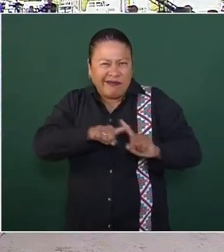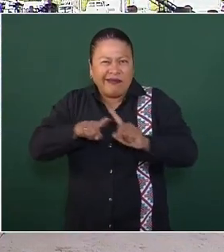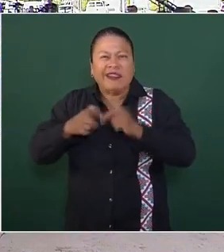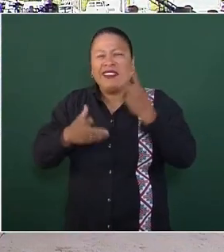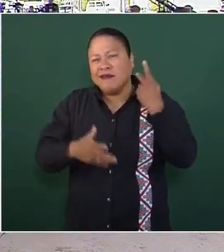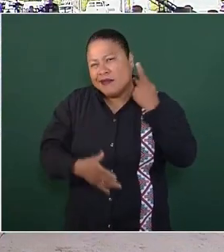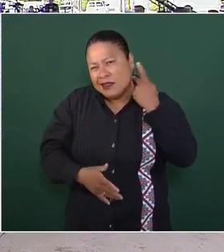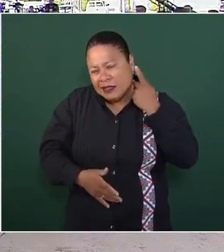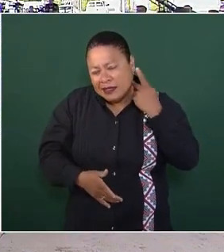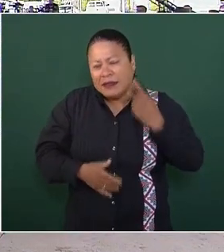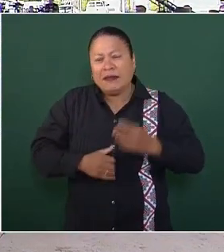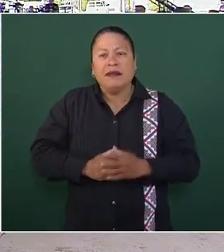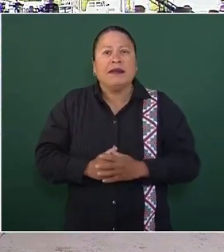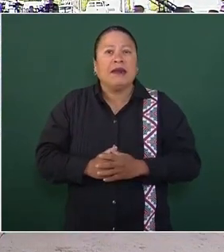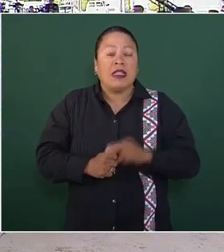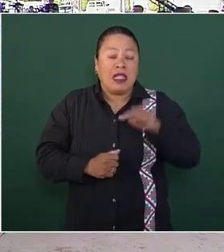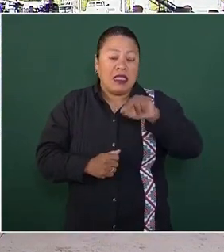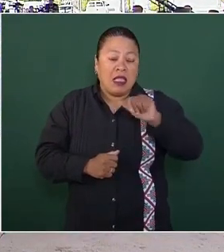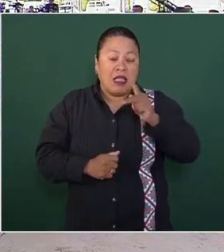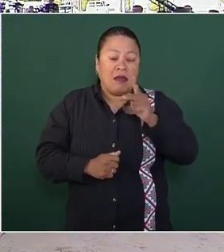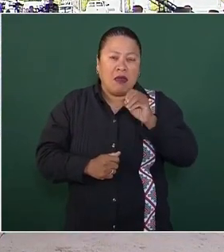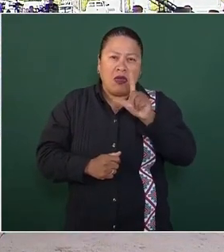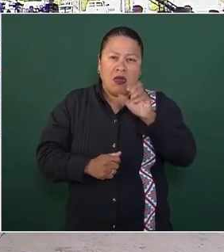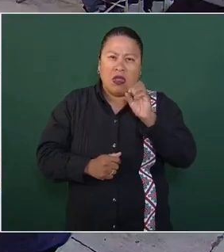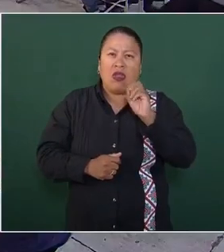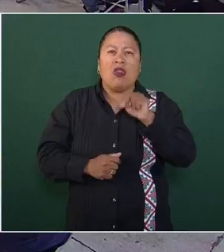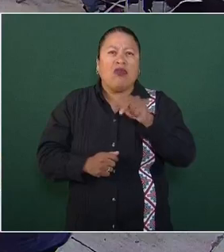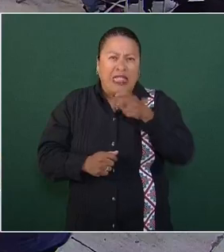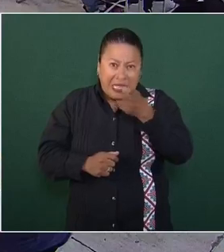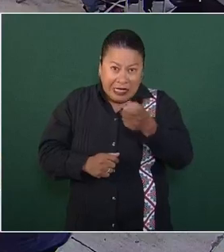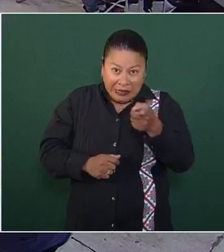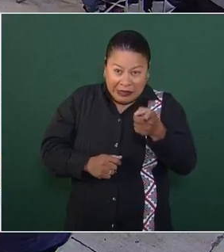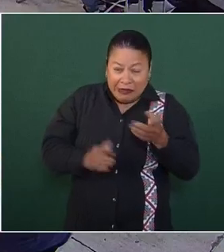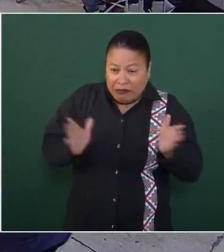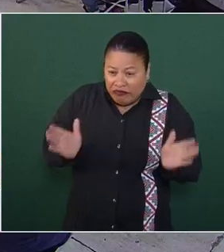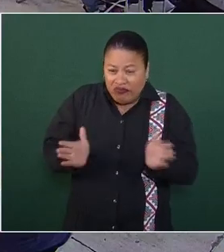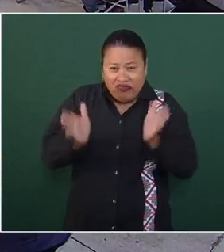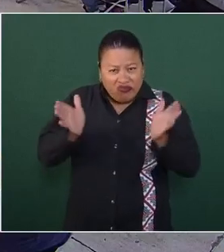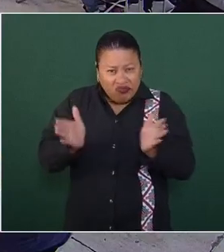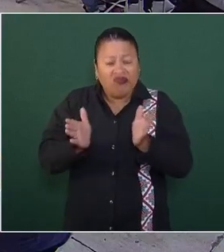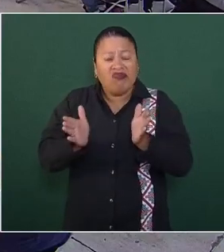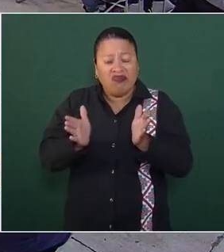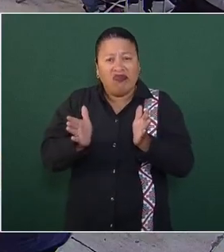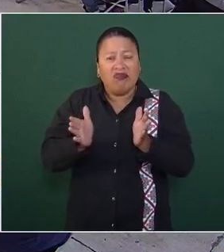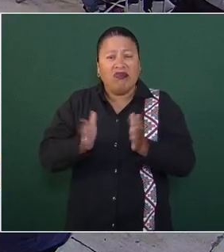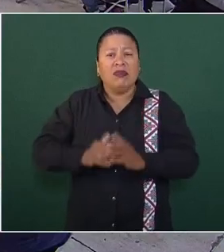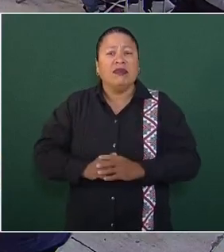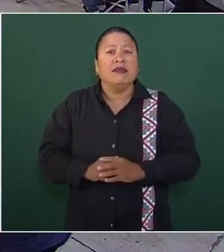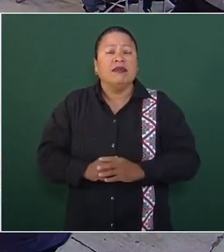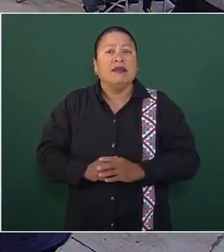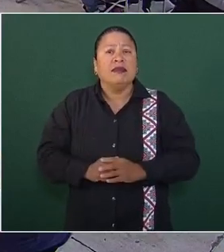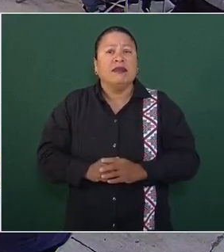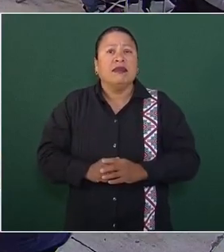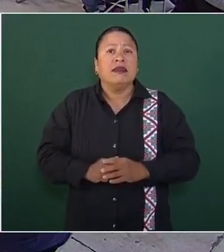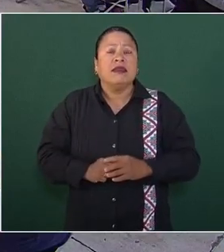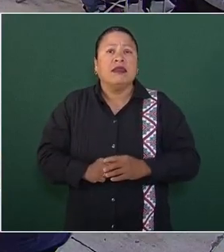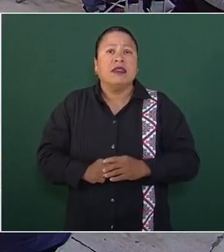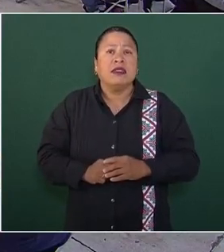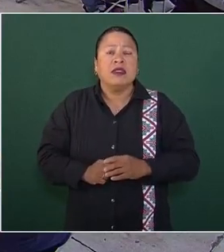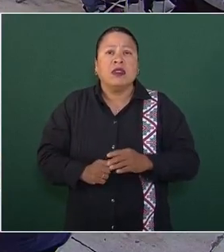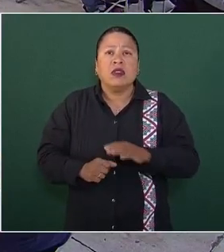políticos Napoleón impulsa lo de el canal de